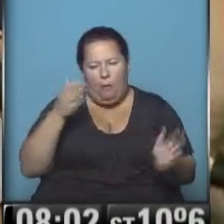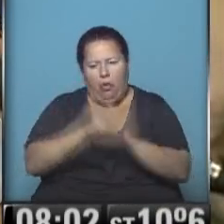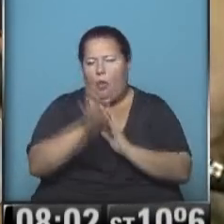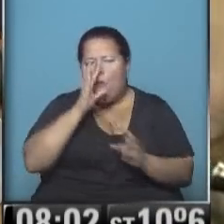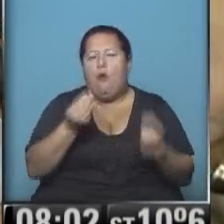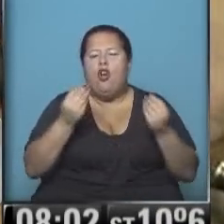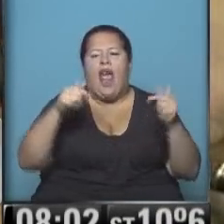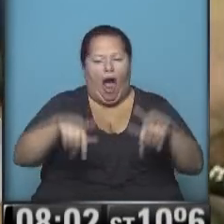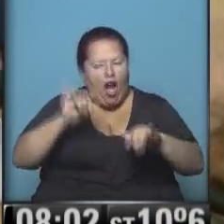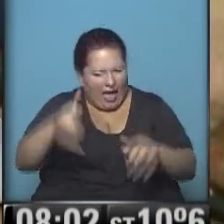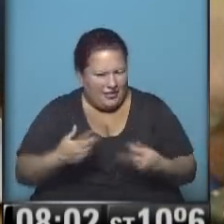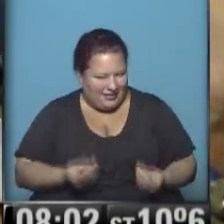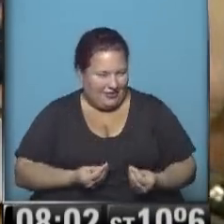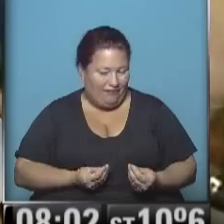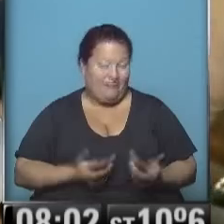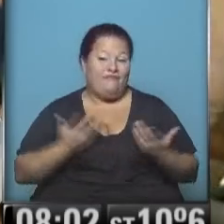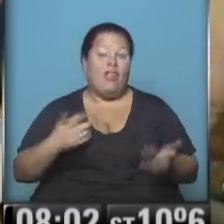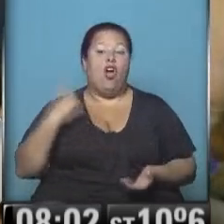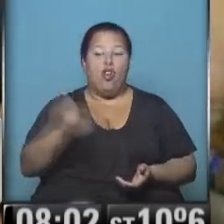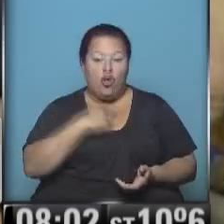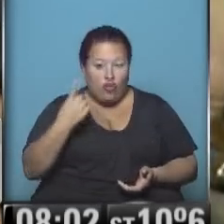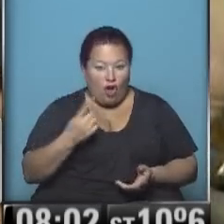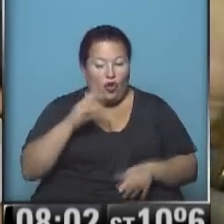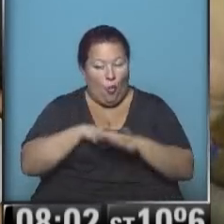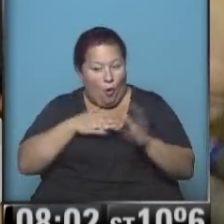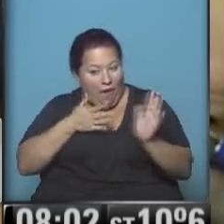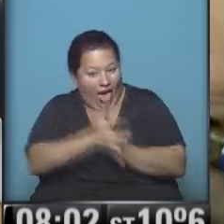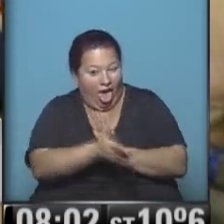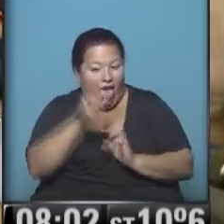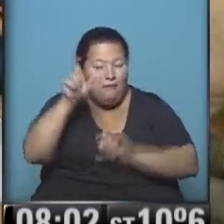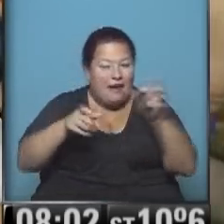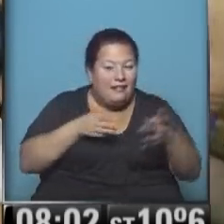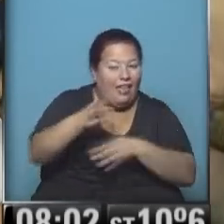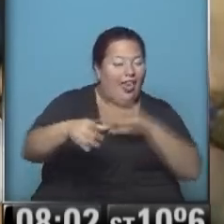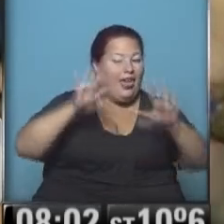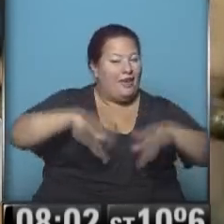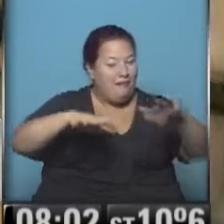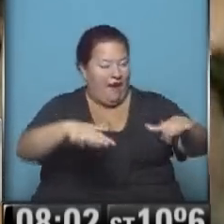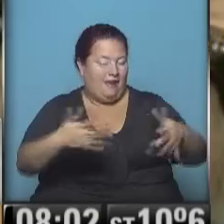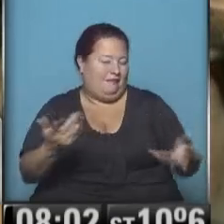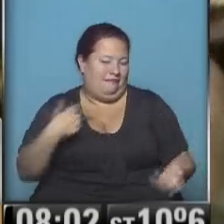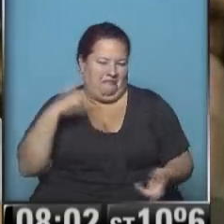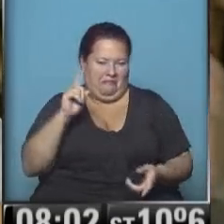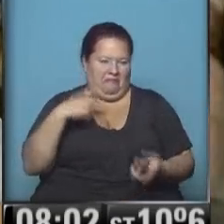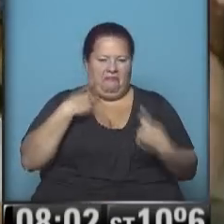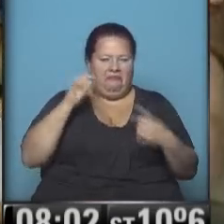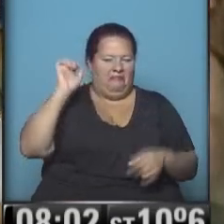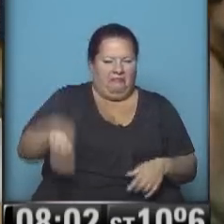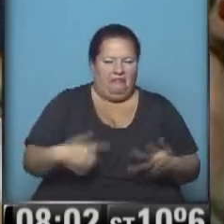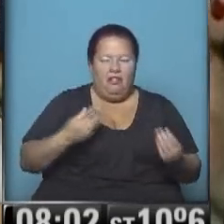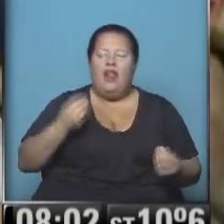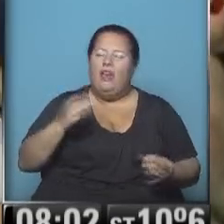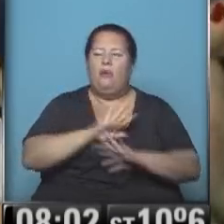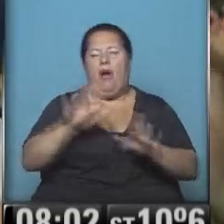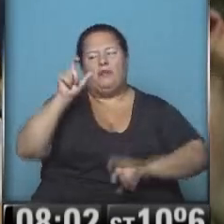tiene que haberlo en este momento? Ahora, nosotros nos ocupamos de infiltrar manifestaciones que no nos llaman la atención. Lo que queremos es que